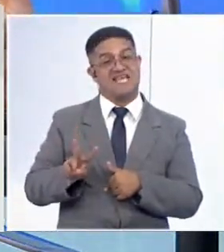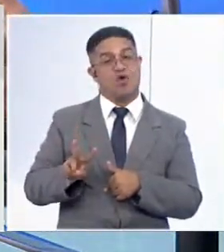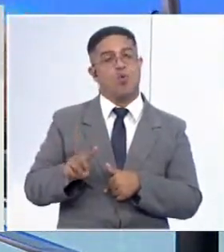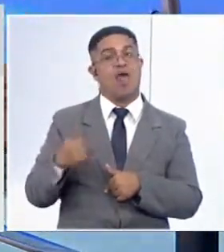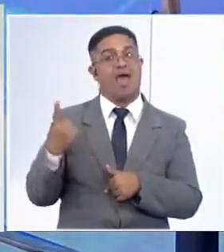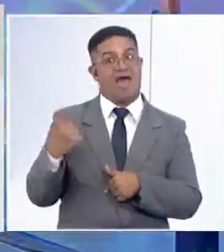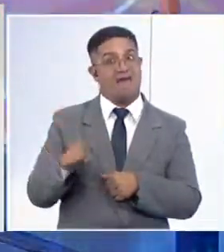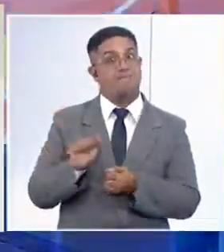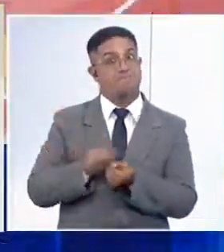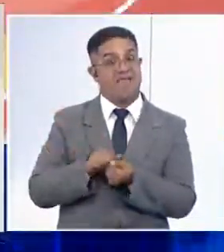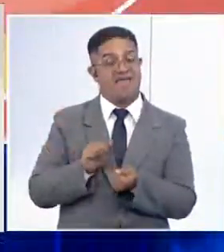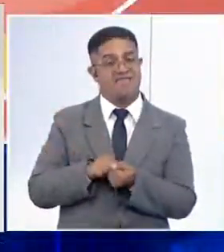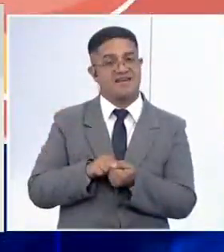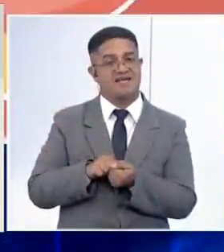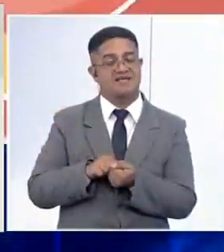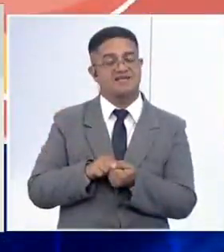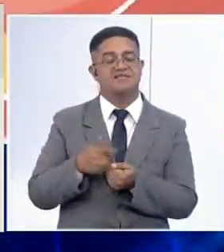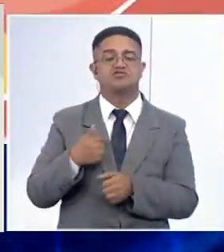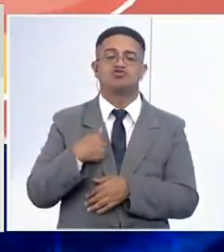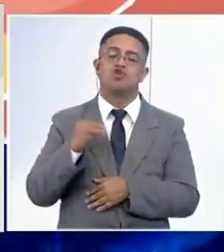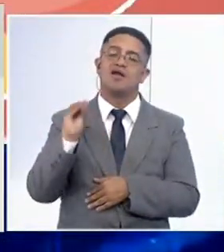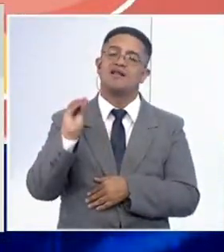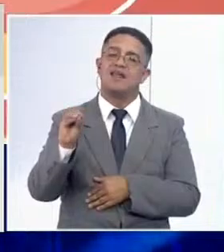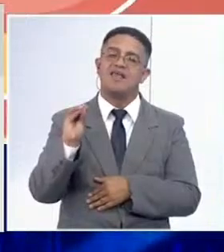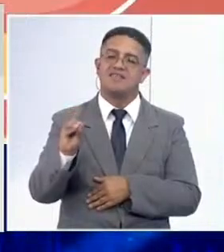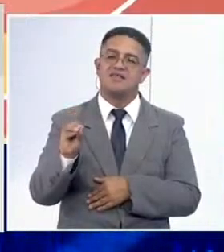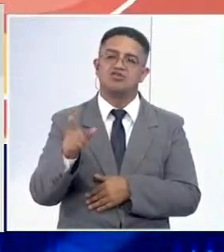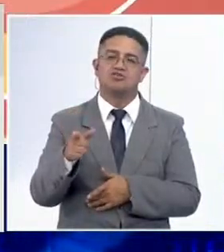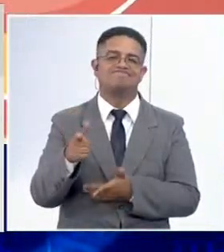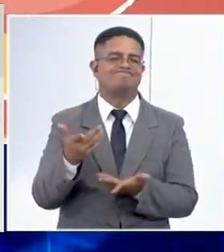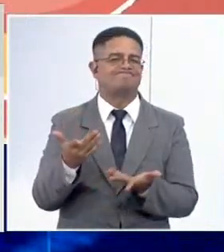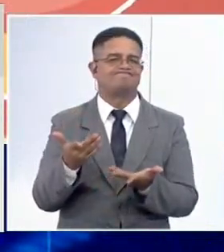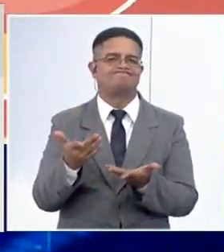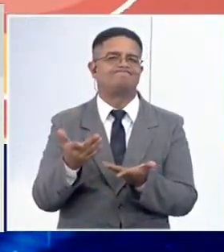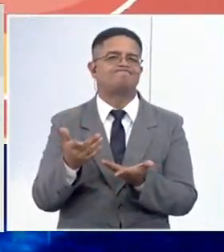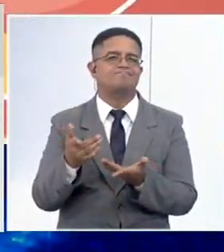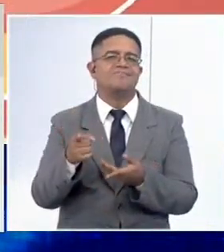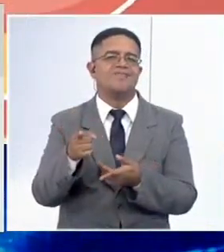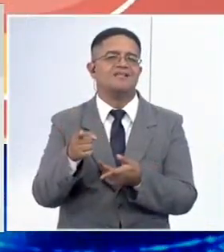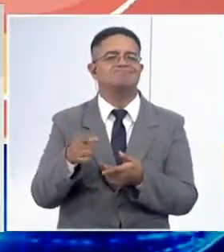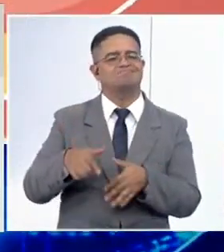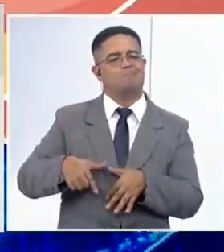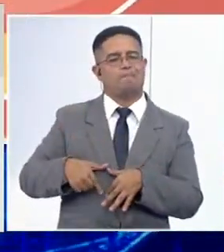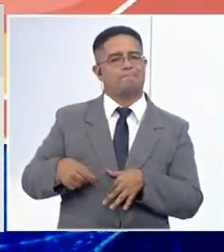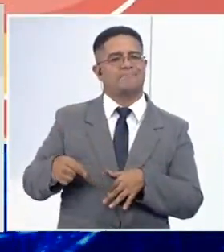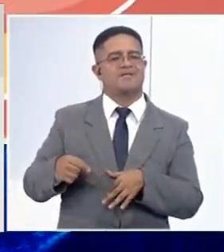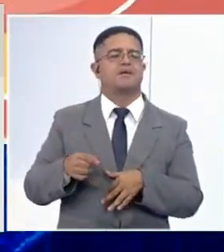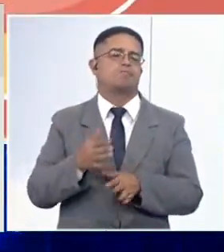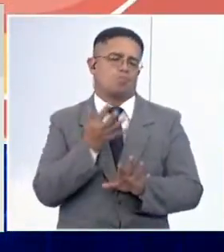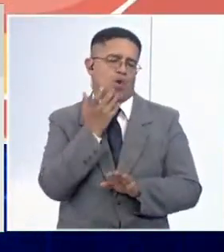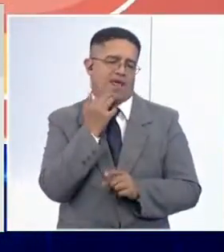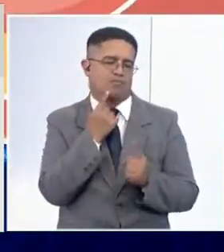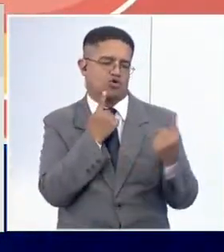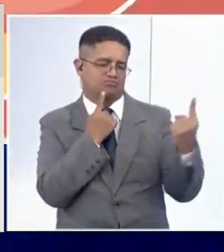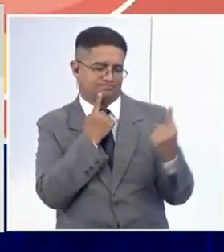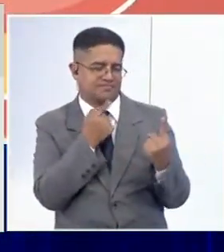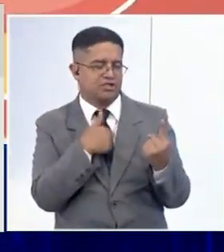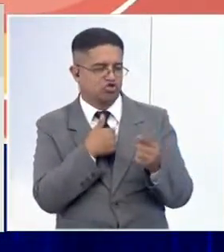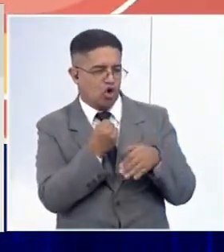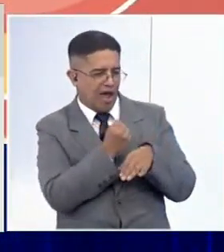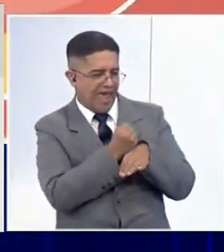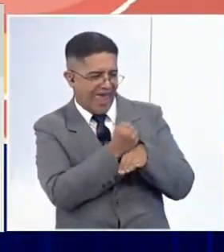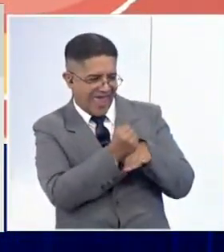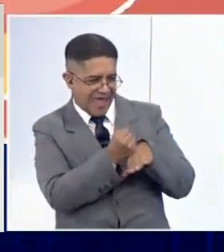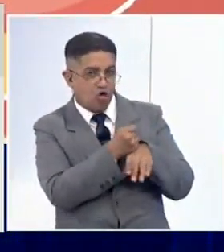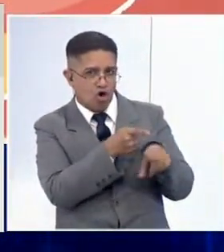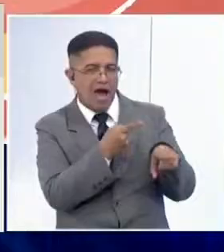dentro de la vesícula, yo le digo a este órgano que es un órgano muy ingrato, porque es muy ingrato. Vamos a suponer que tú seas hoy mi paciente y yo te hago un eco y te digo